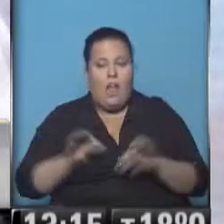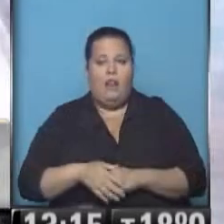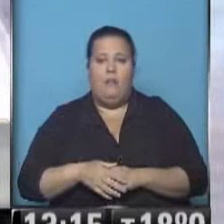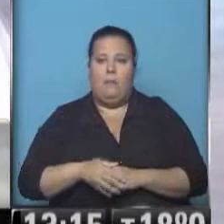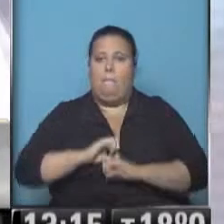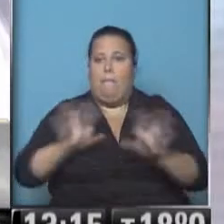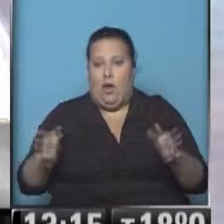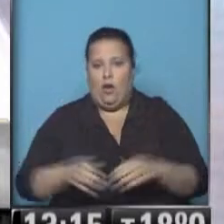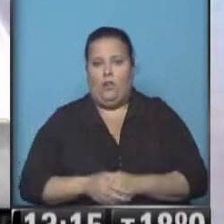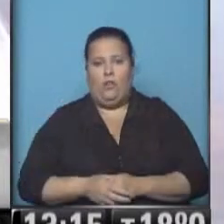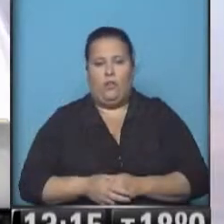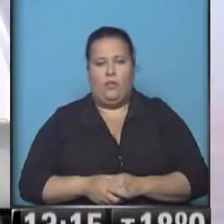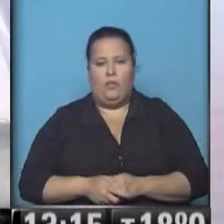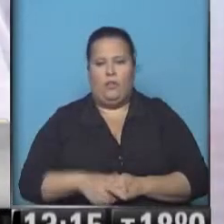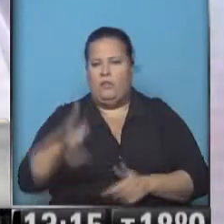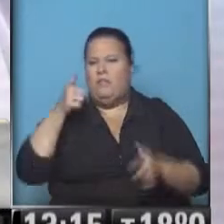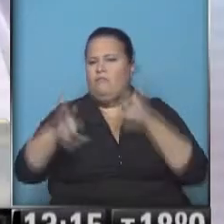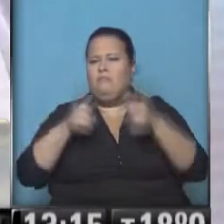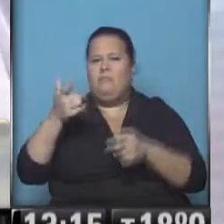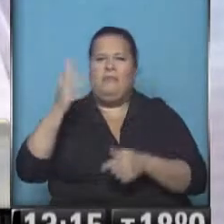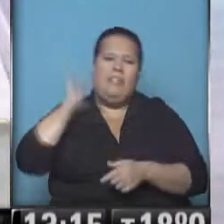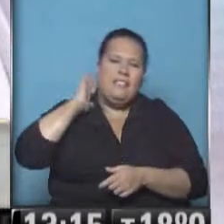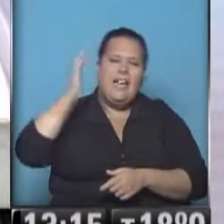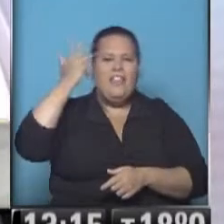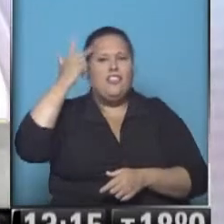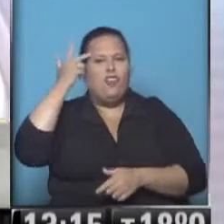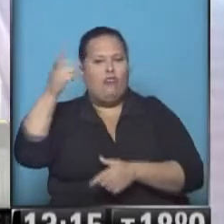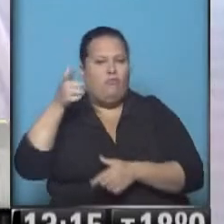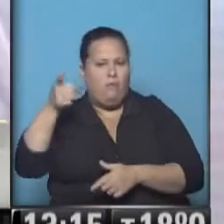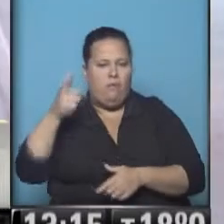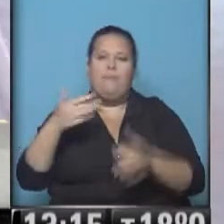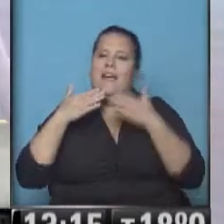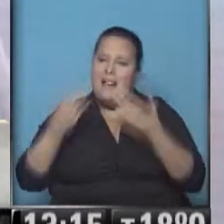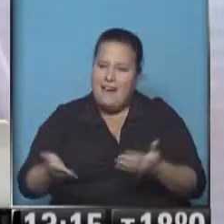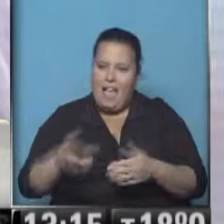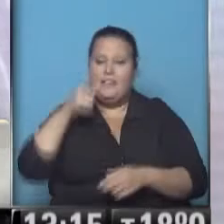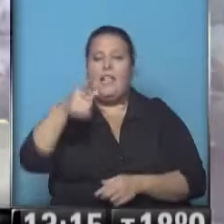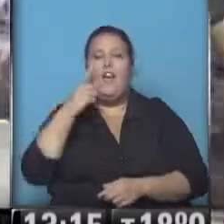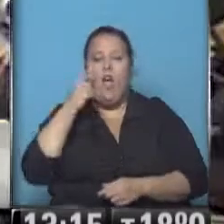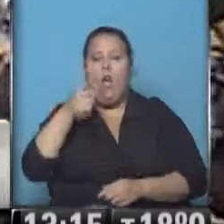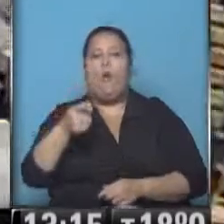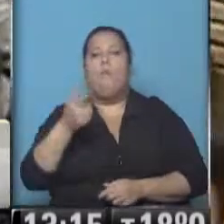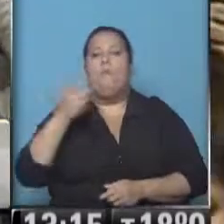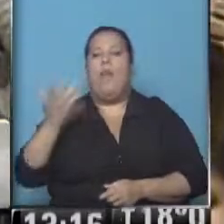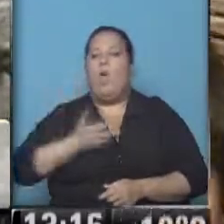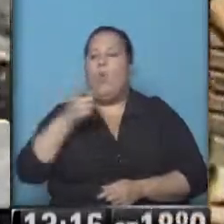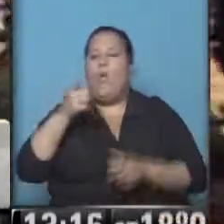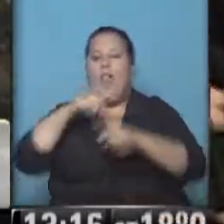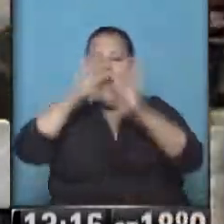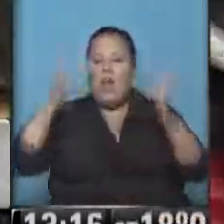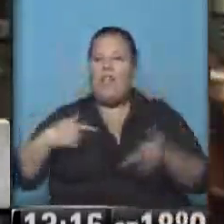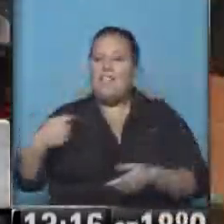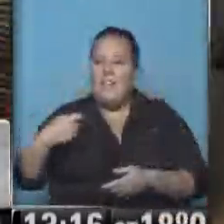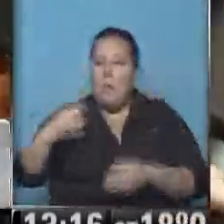más trágico todavía. Tiraron de alrededor de 16 a 18 disparos. Gracias, Juan. Juan Irrazábal, estamos hablando de este productor de seguros que en esta